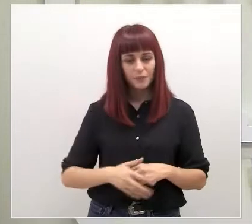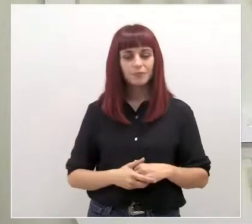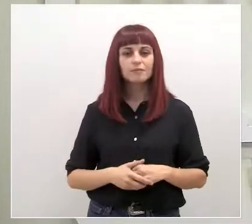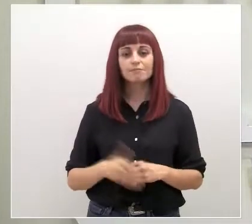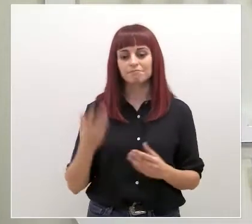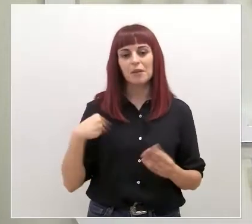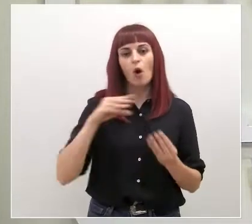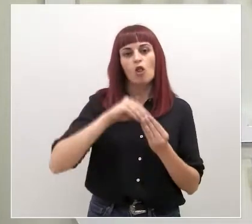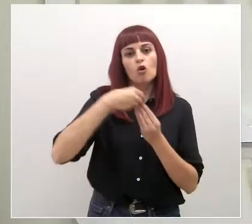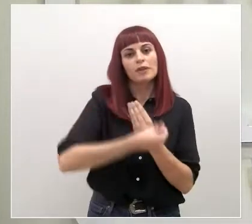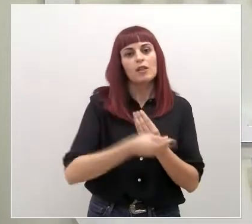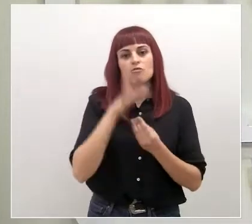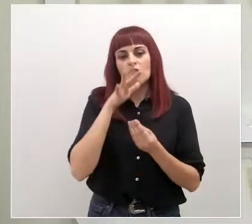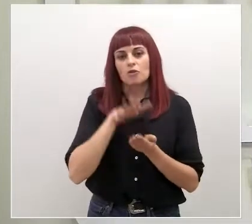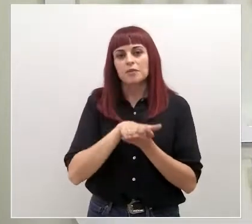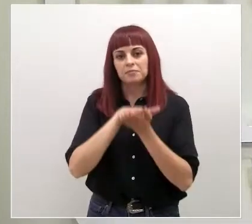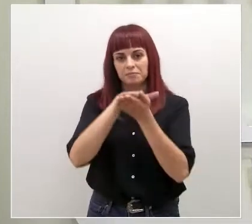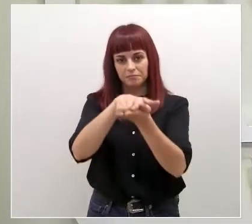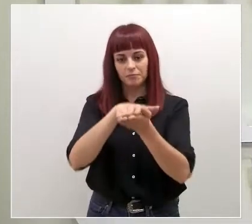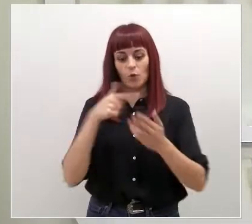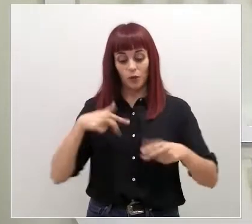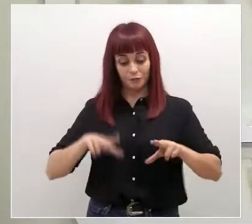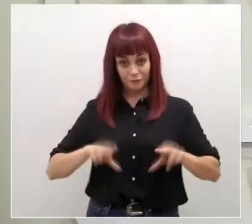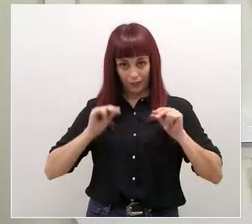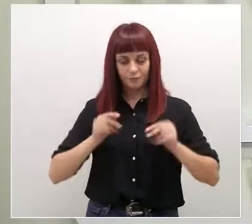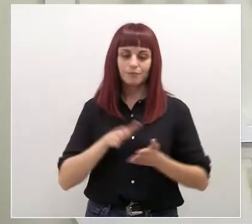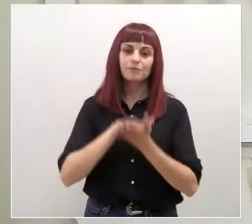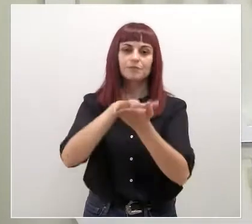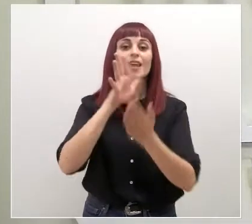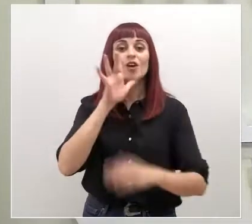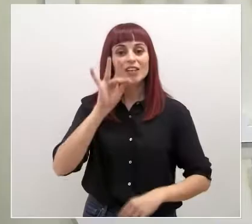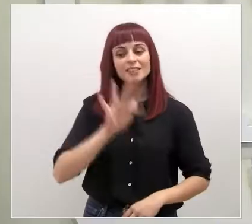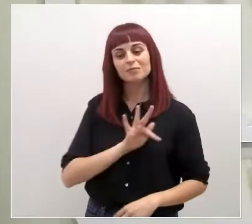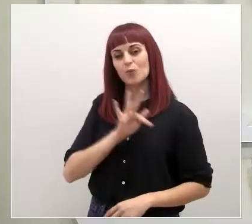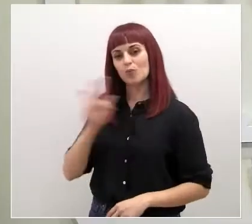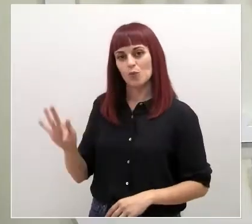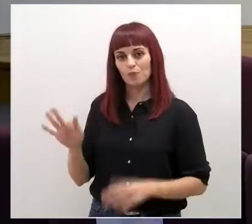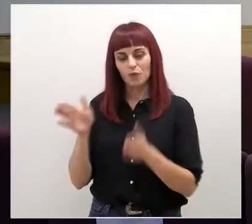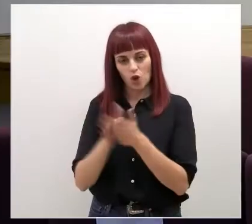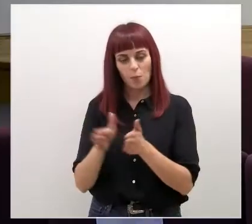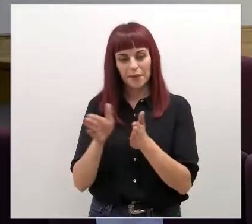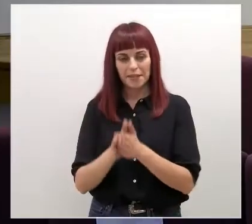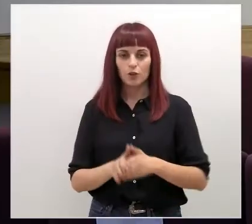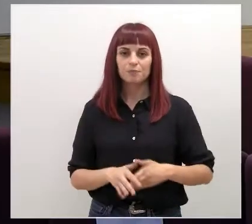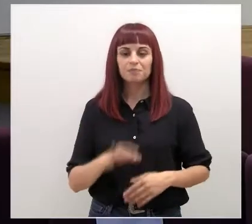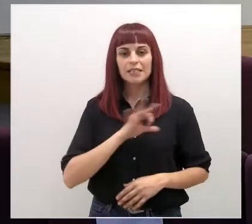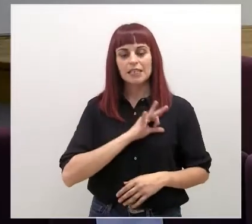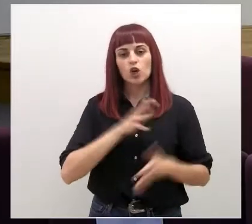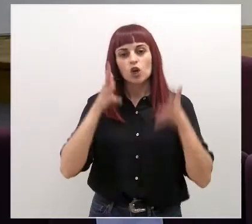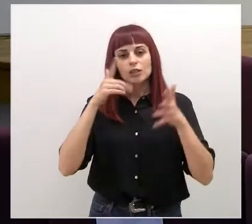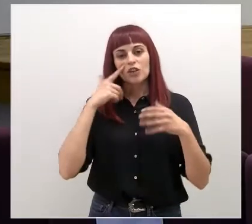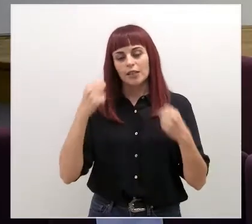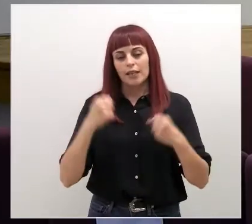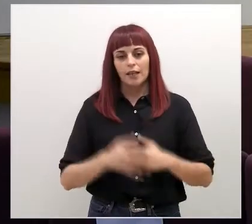en la documentación que les facilitamos después de esta rueda de prensa y ahora sí ya cedo la palabra a mi compañero, el señor consejero de